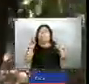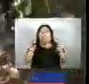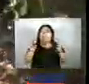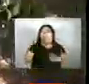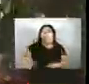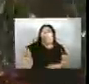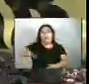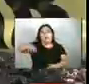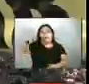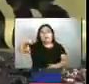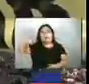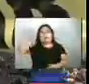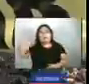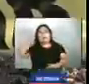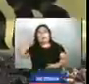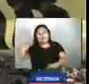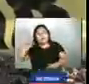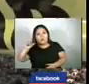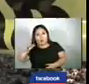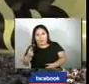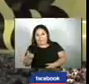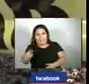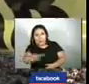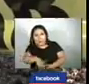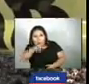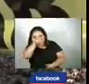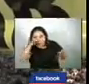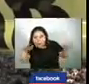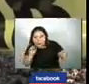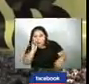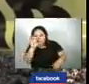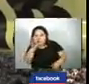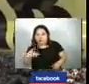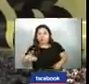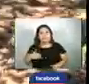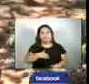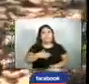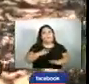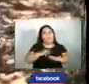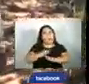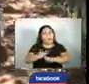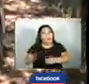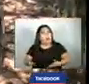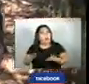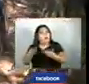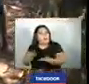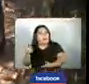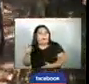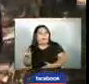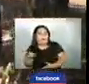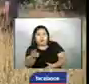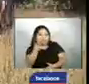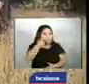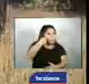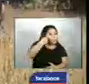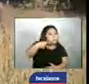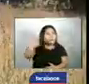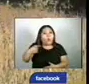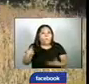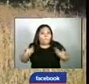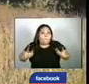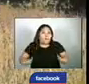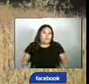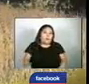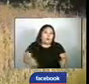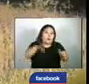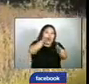Paisnal y Nuevo Cuscatlán, el titular de Defensa detalló que están brindando apoyo a la PNC y Fiscalía con la búsqueda y exhumación de